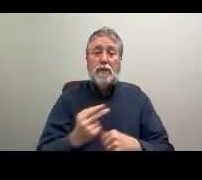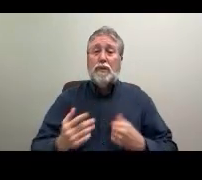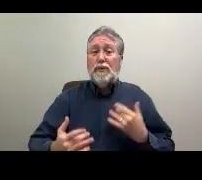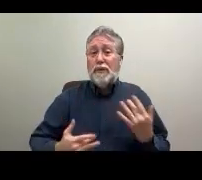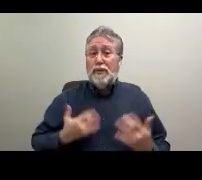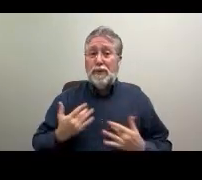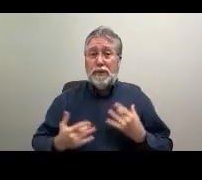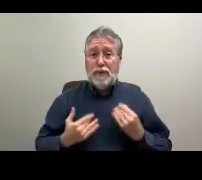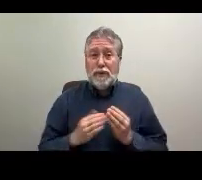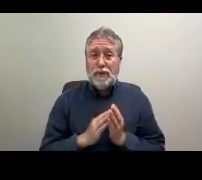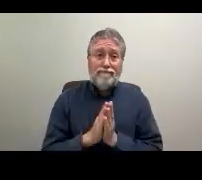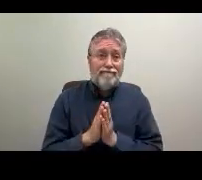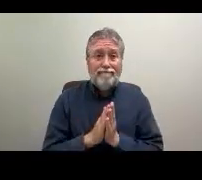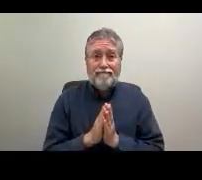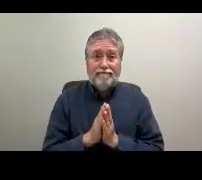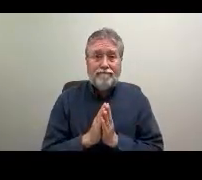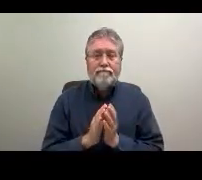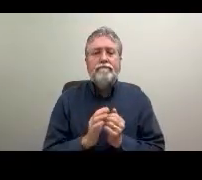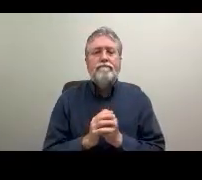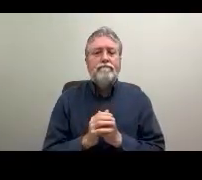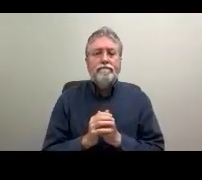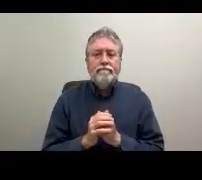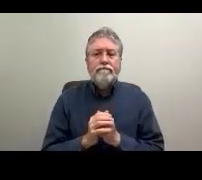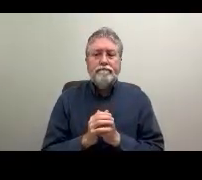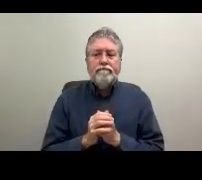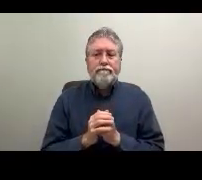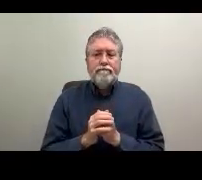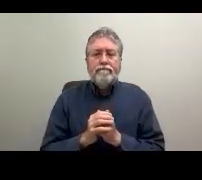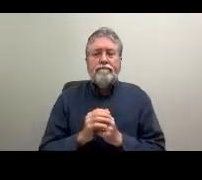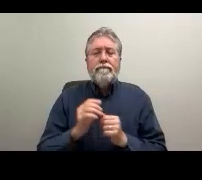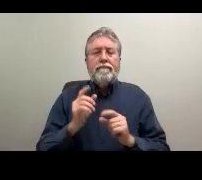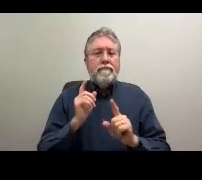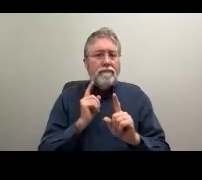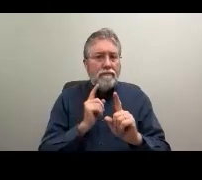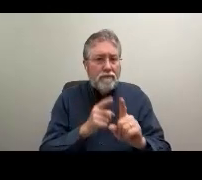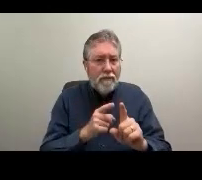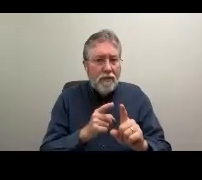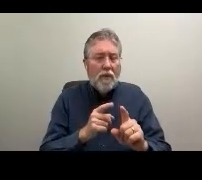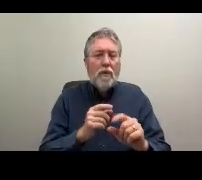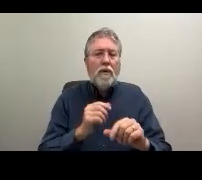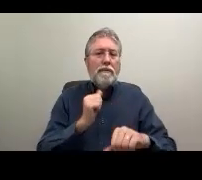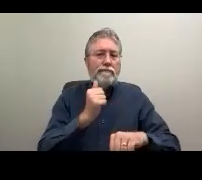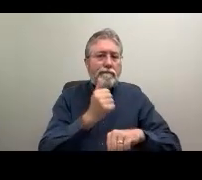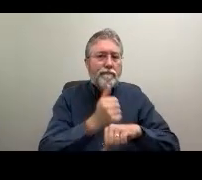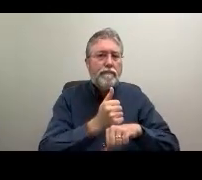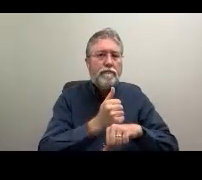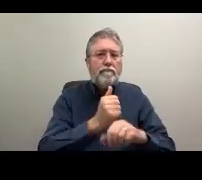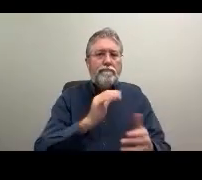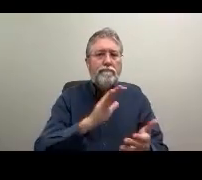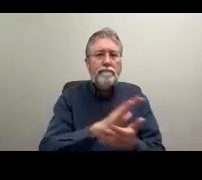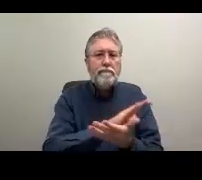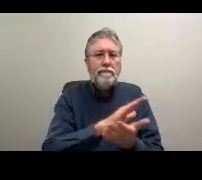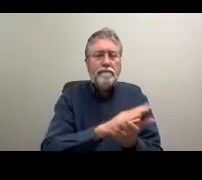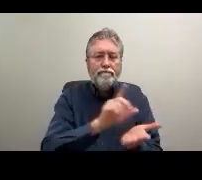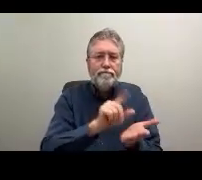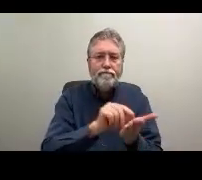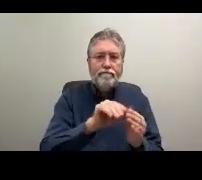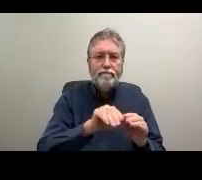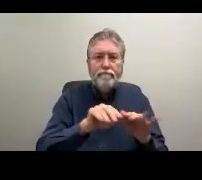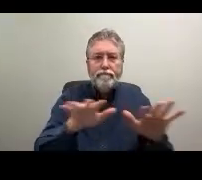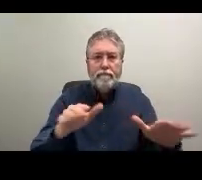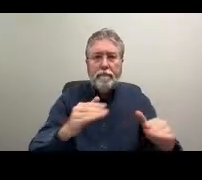la intención de disponer de un documento metodológico, que sea una cita para aquellos